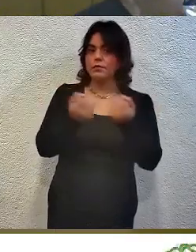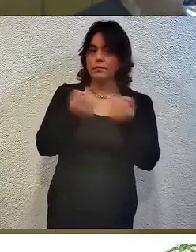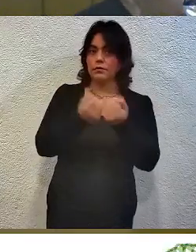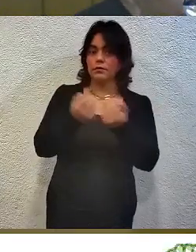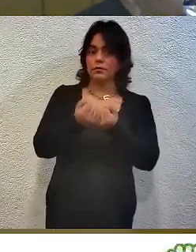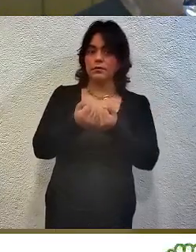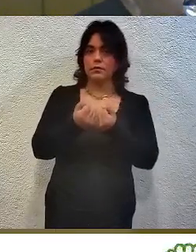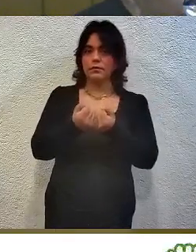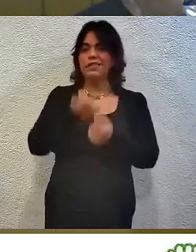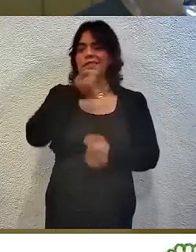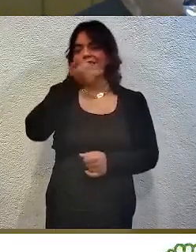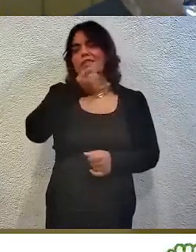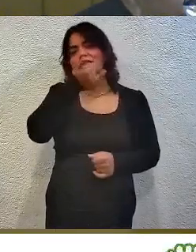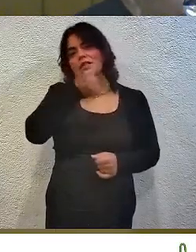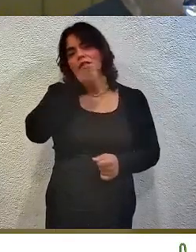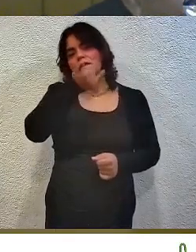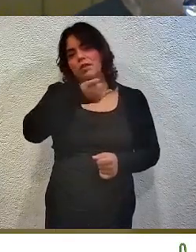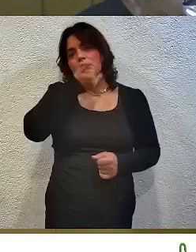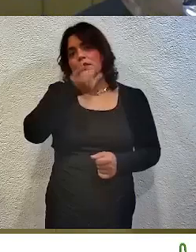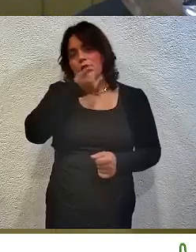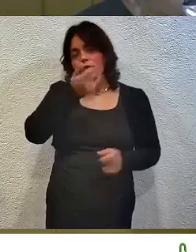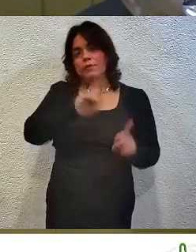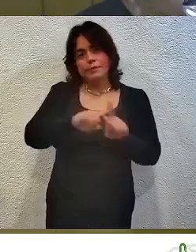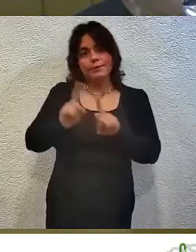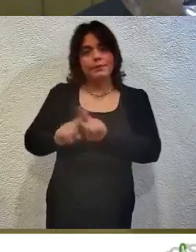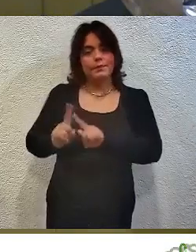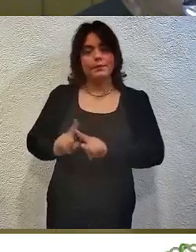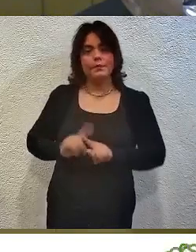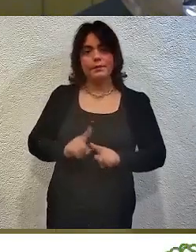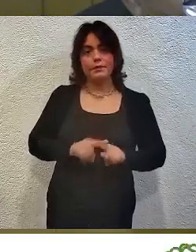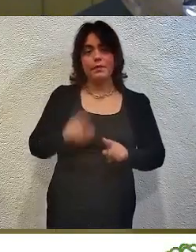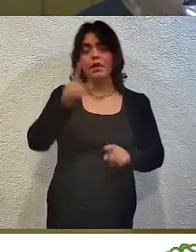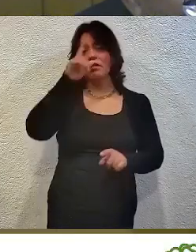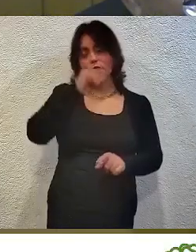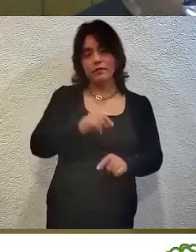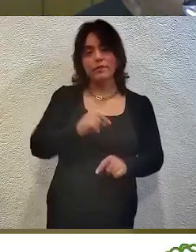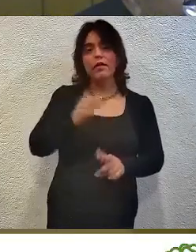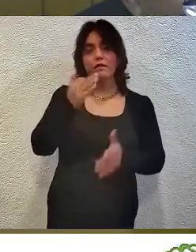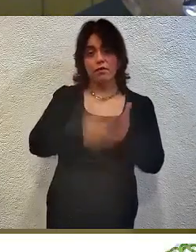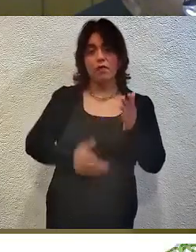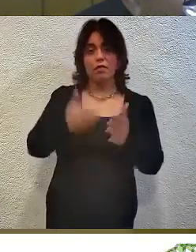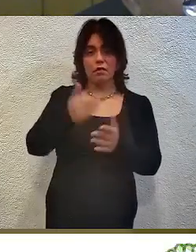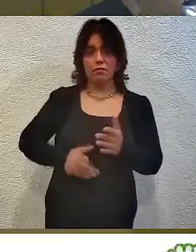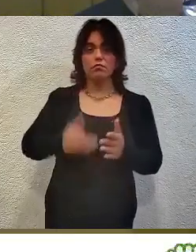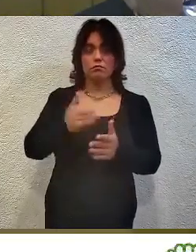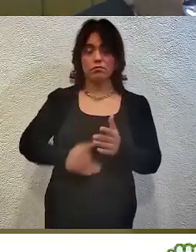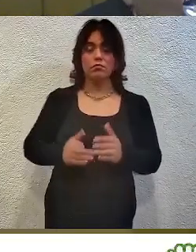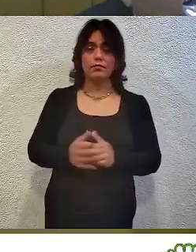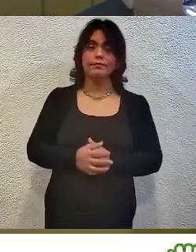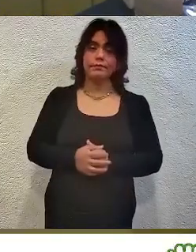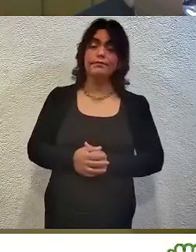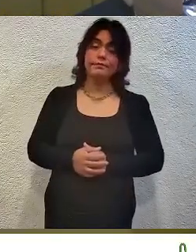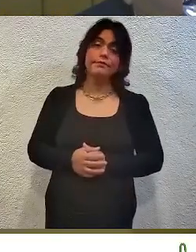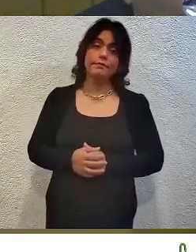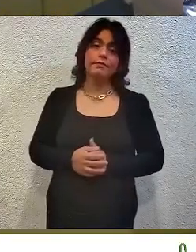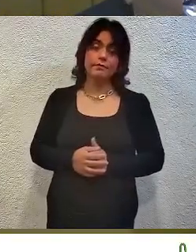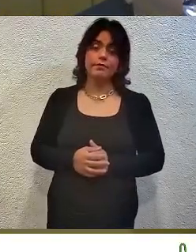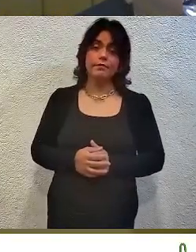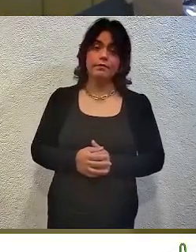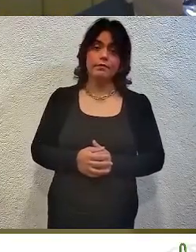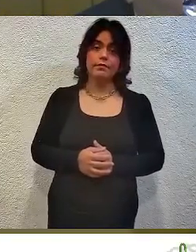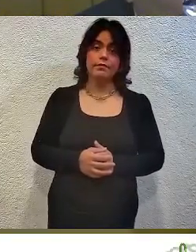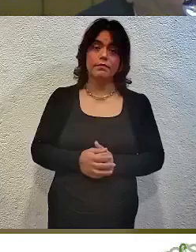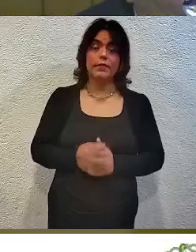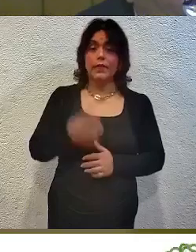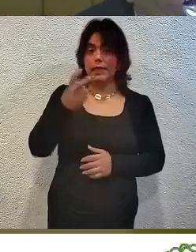de irregularidades, omisiones y deficiencias, pues que prácticamente se